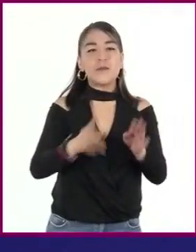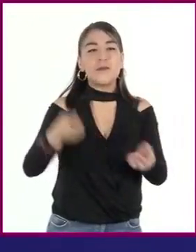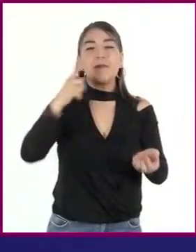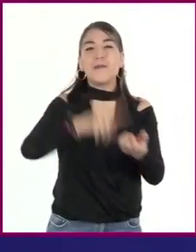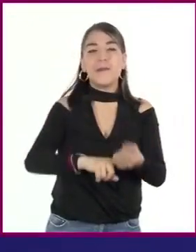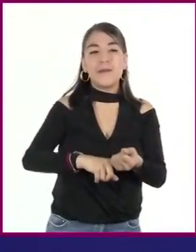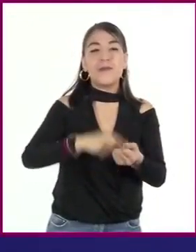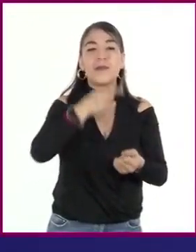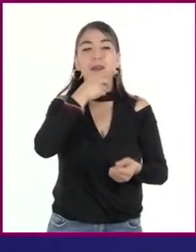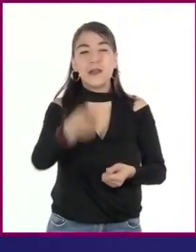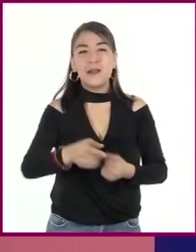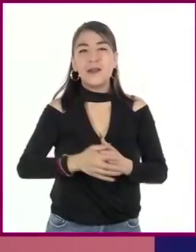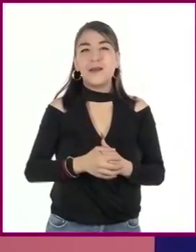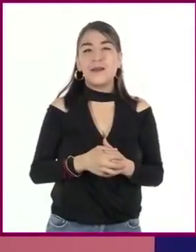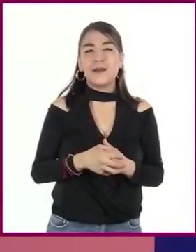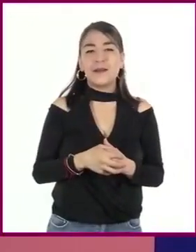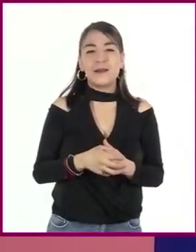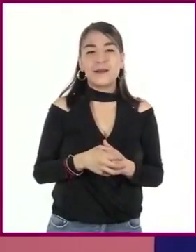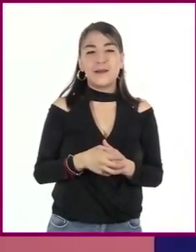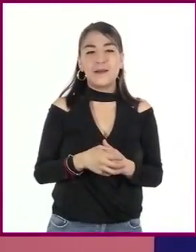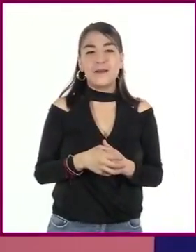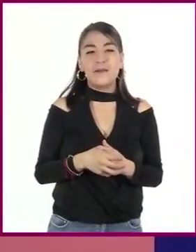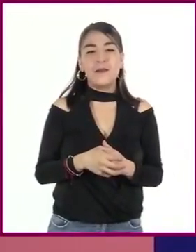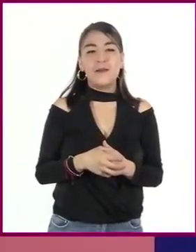partes que no es así.